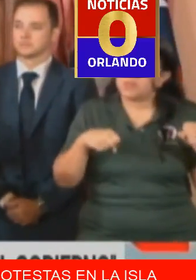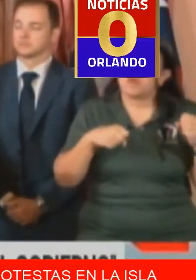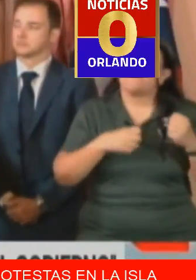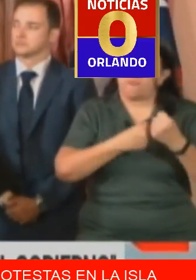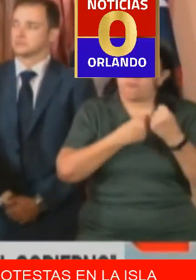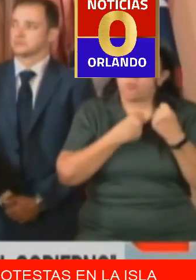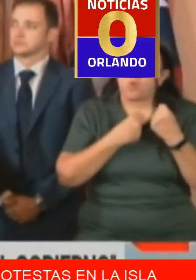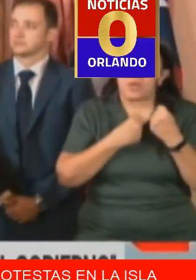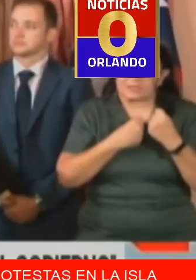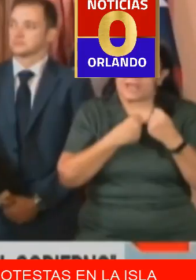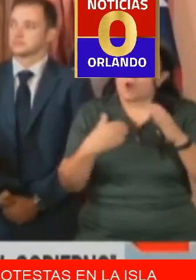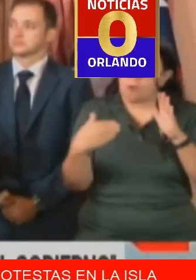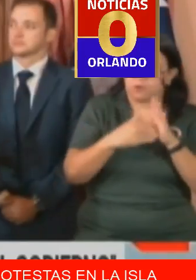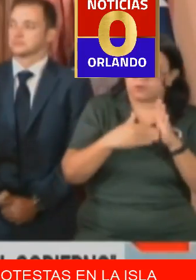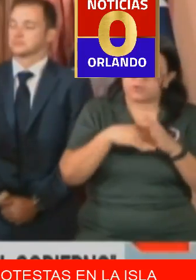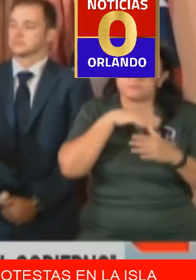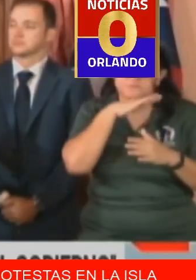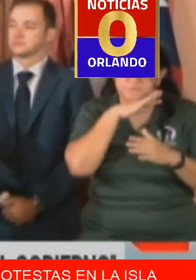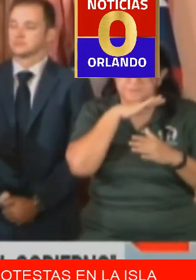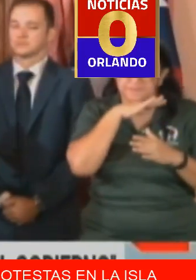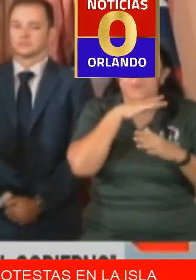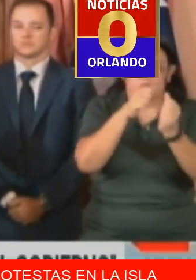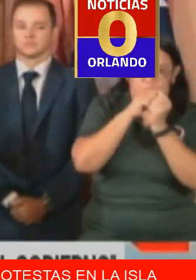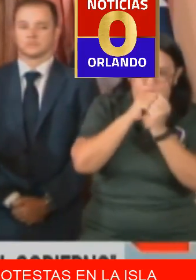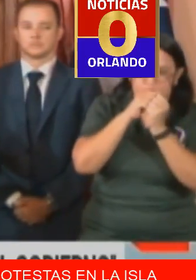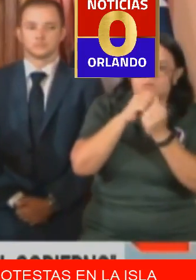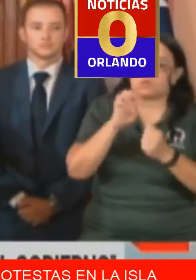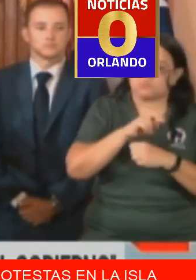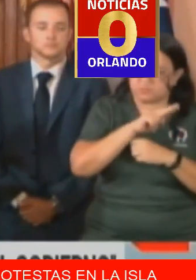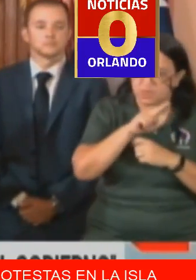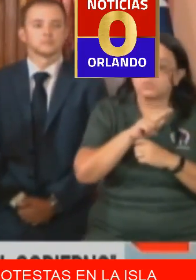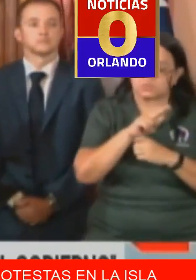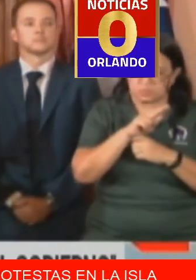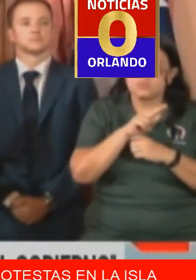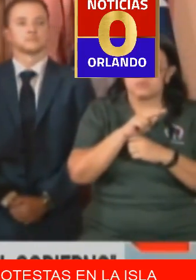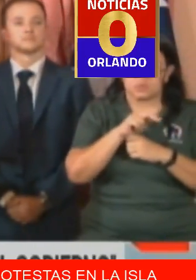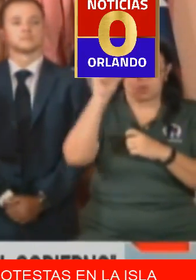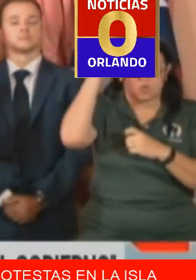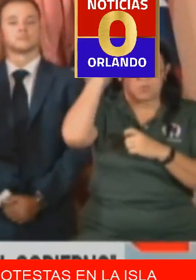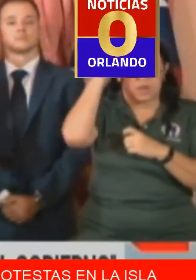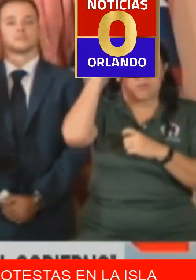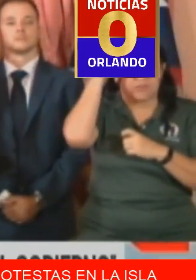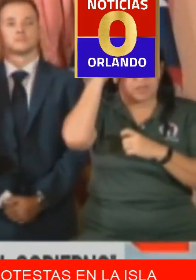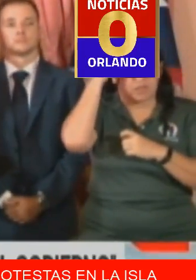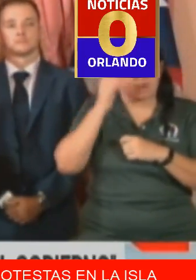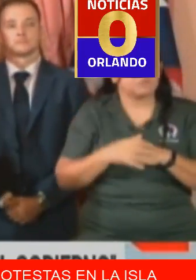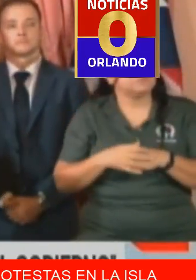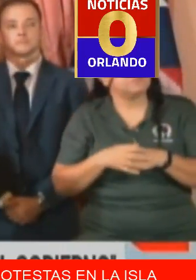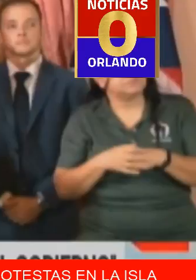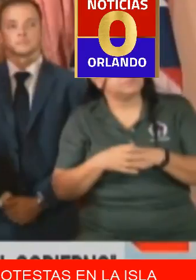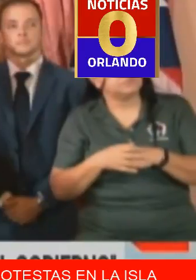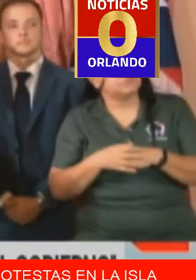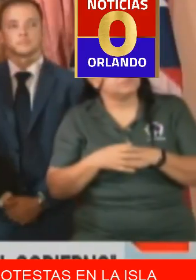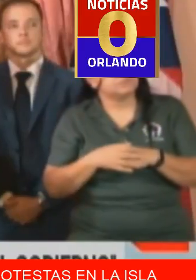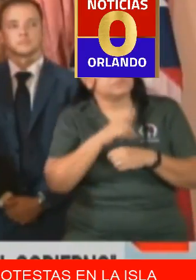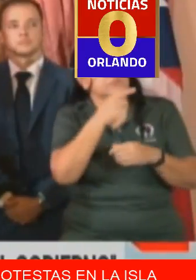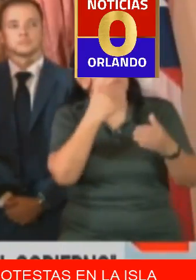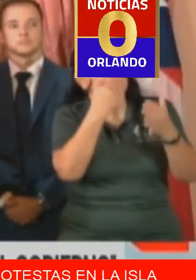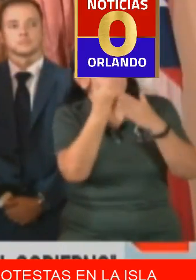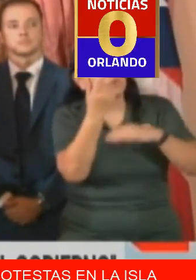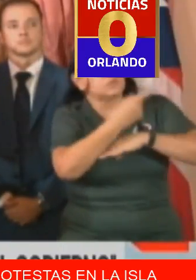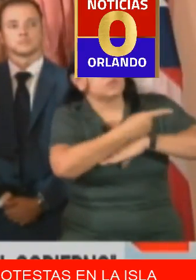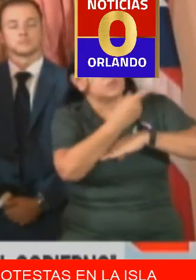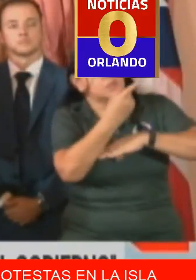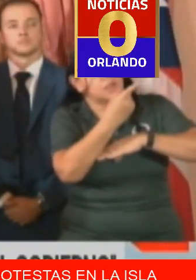más estrecha con el gobierno federal y poder entonces combatir la corrupción como otros males también. Bueno, estamos escuchando al gobernador de Puerto Rico en